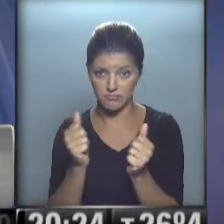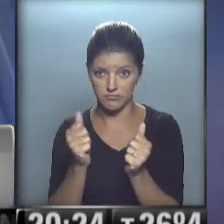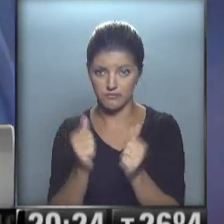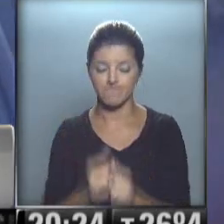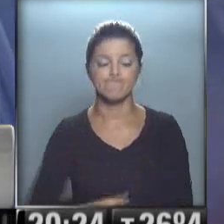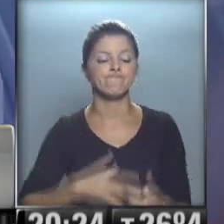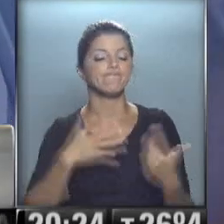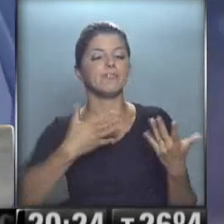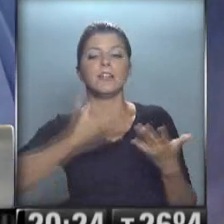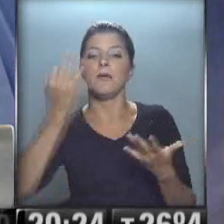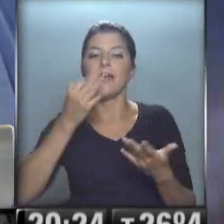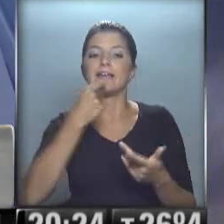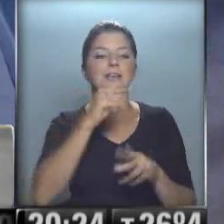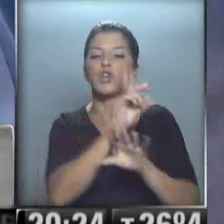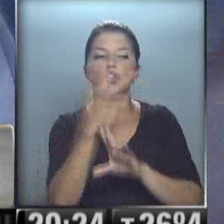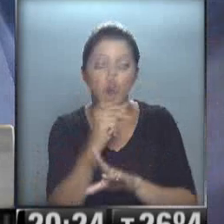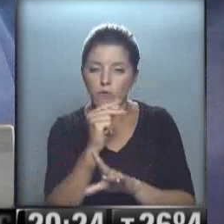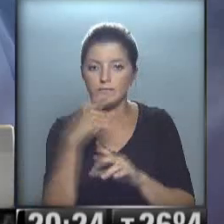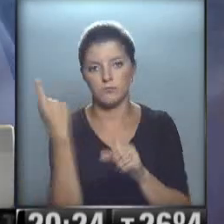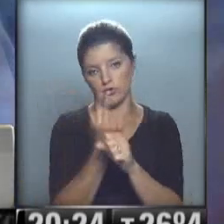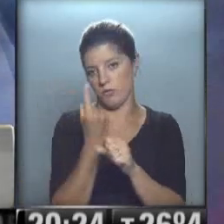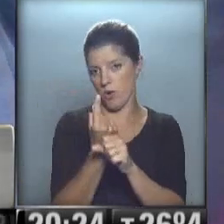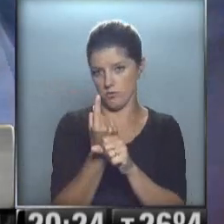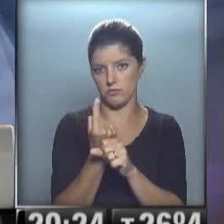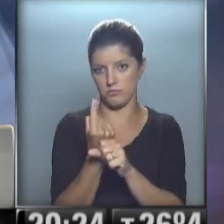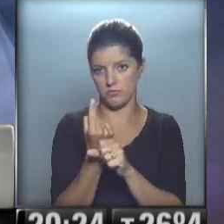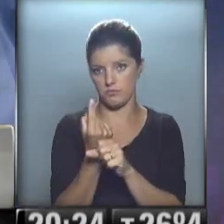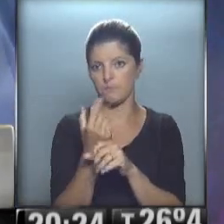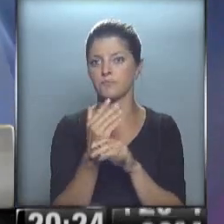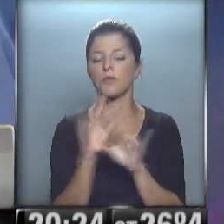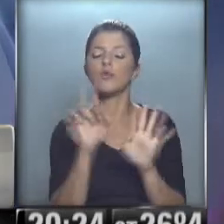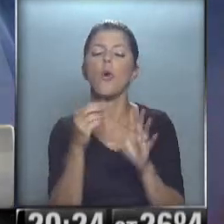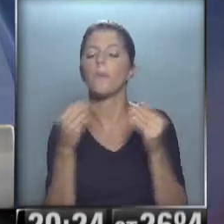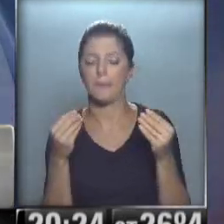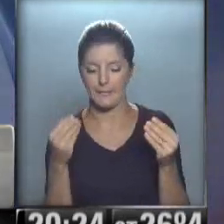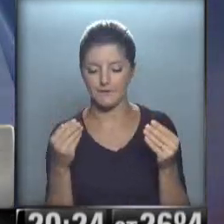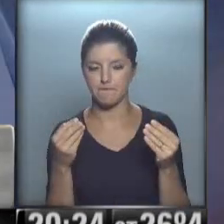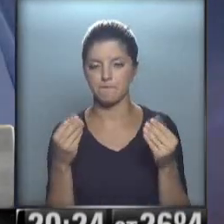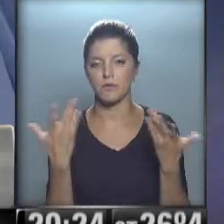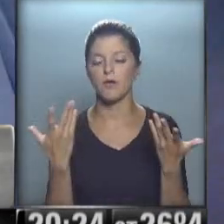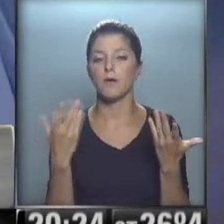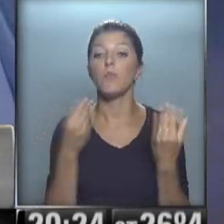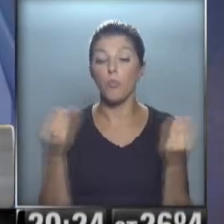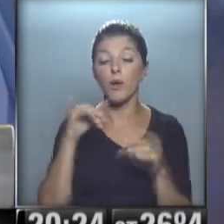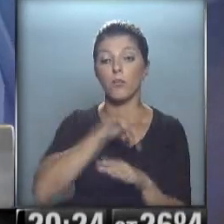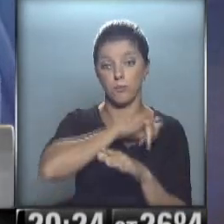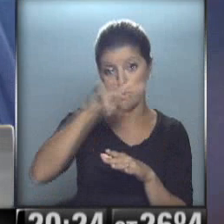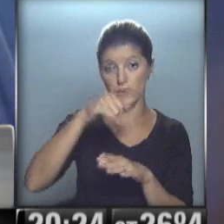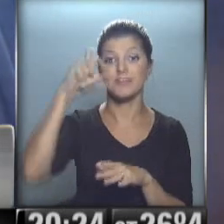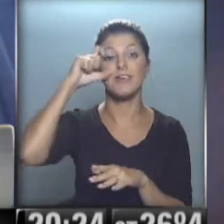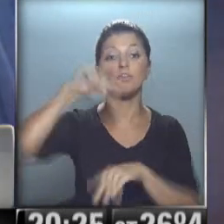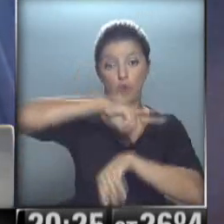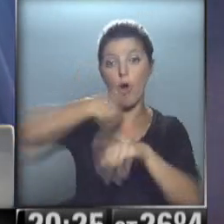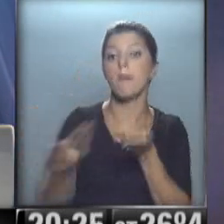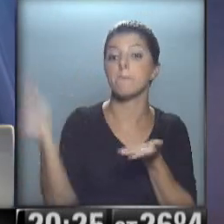Mira, la verdad que no se puede descartar. Ajá. Bueno. Y no, porque, bueno, voló 10 horas más. O sea, el